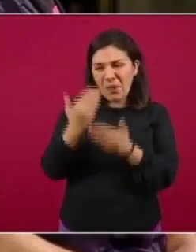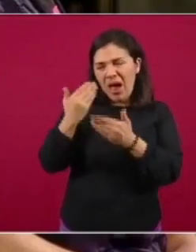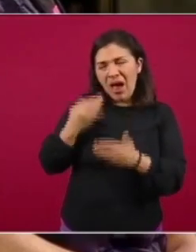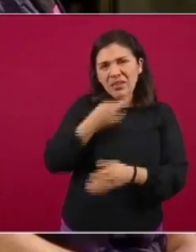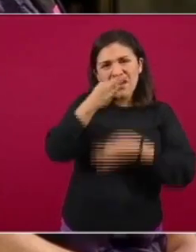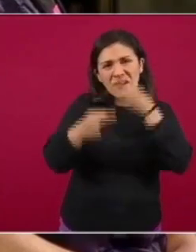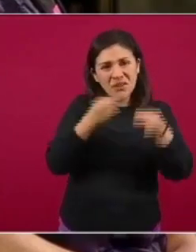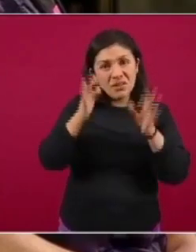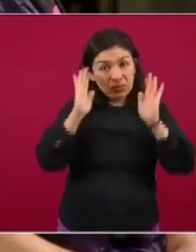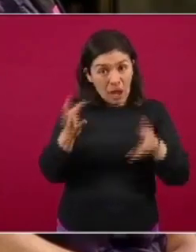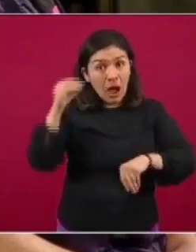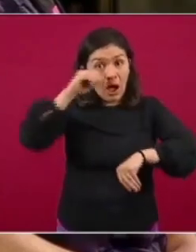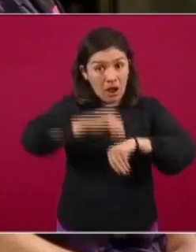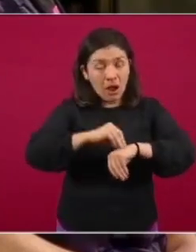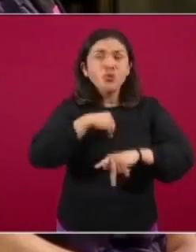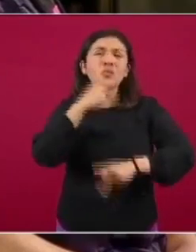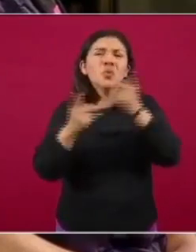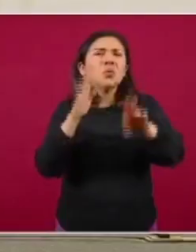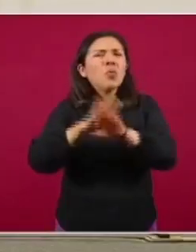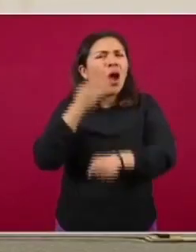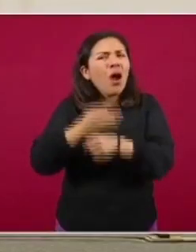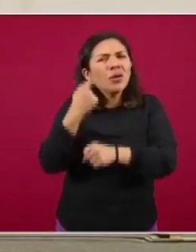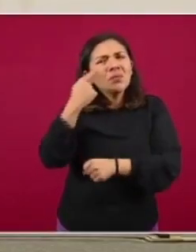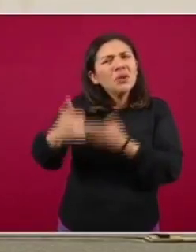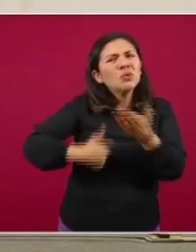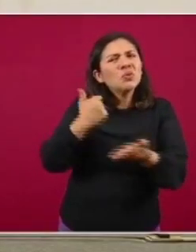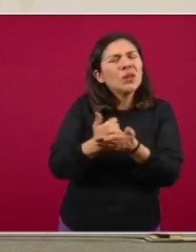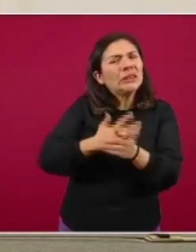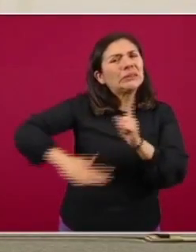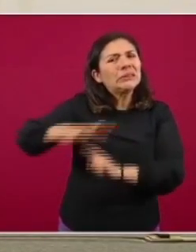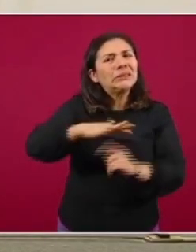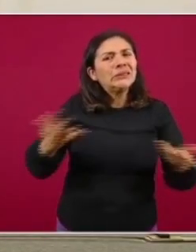por la situación actual en la ciudad. Gracias. Sí.